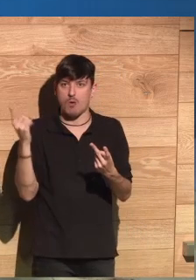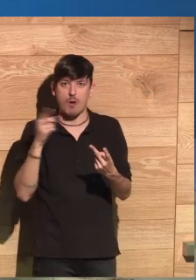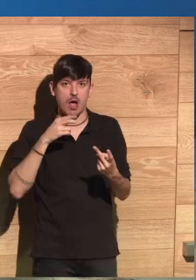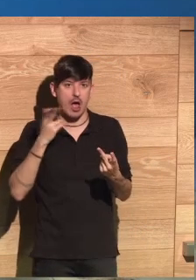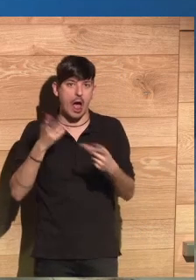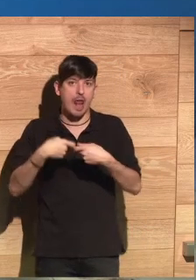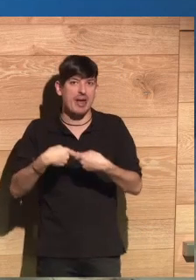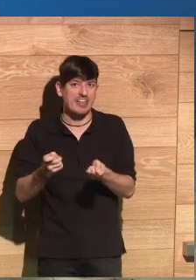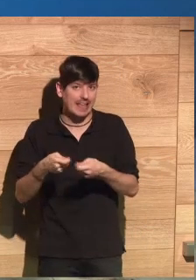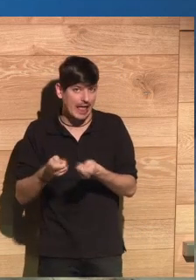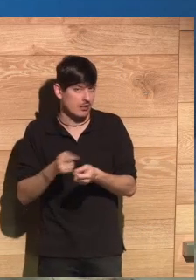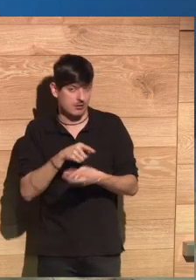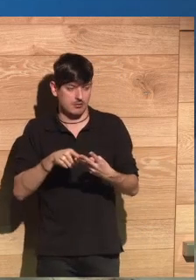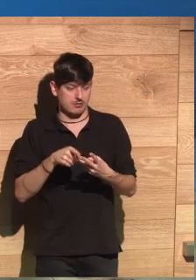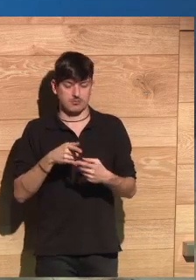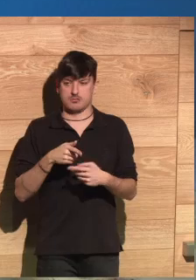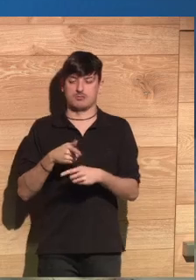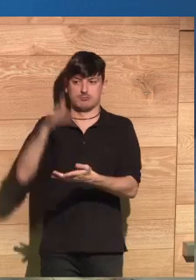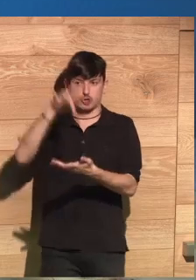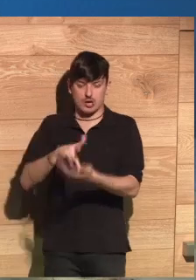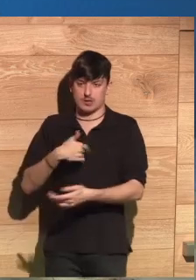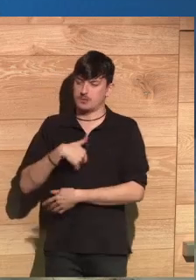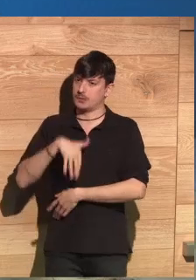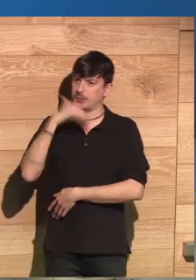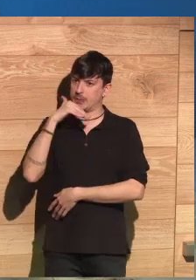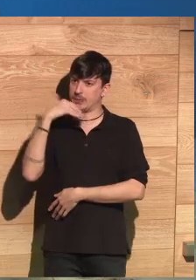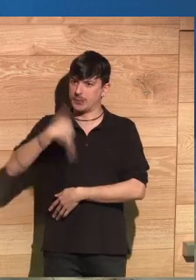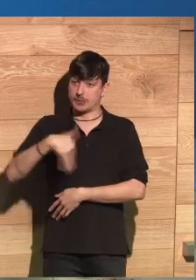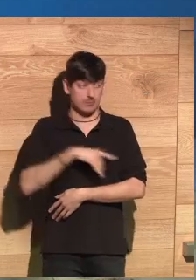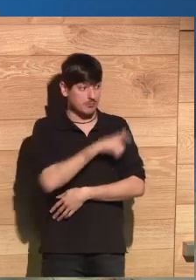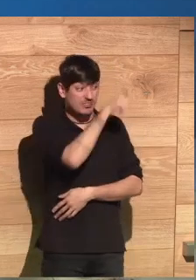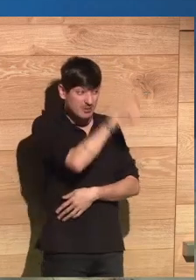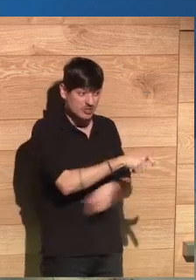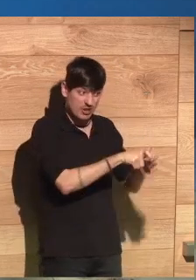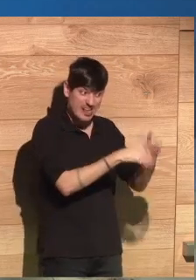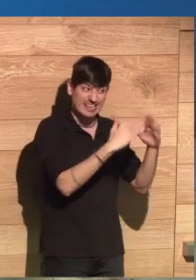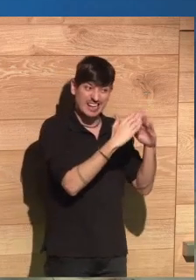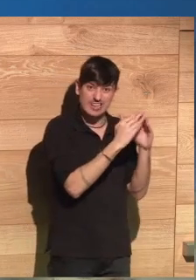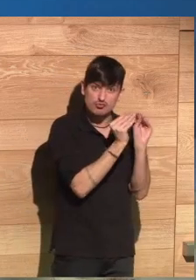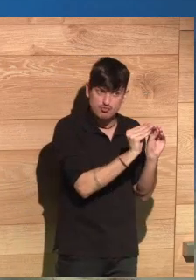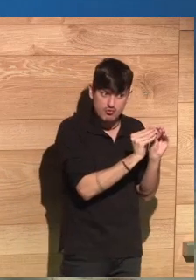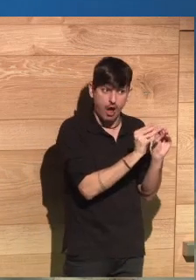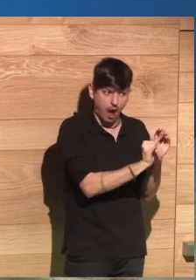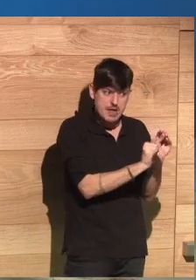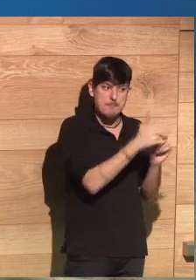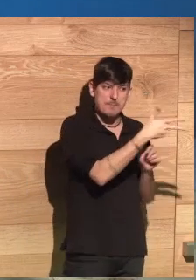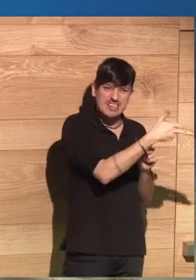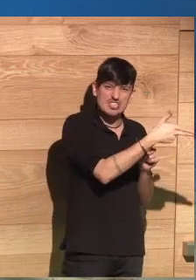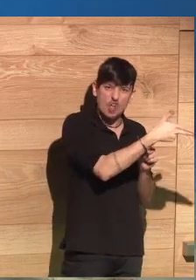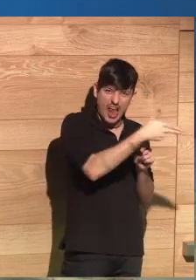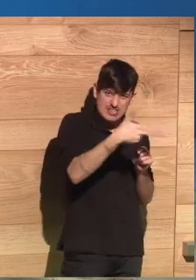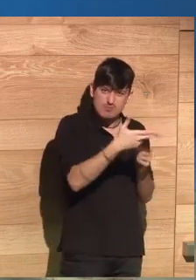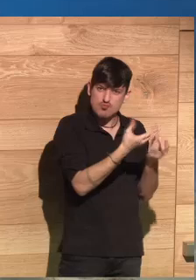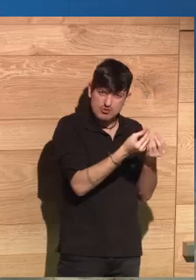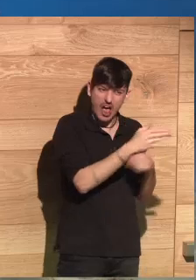bueno, nos podemos enfadar mucho, pero no tenemos la facilidad que tiene la persona esta, que es que en su propia casa hay varias armas de fuego. Exacto. No una,